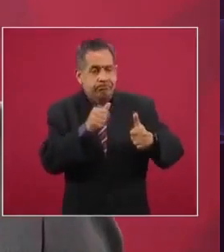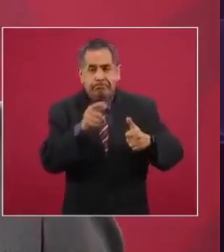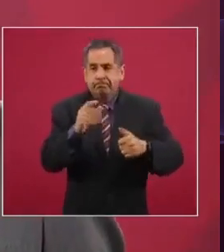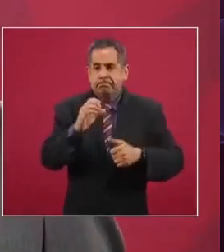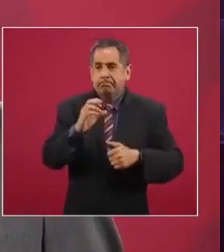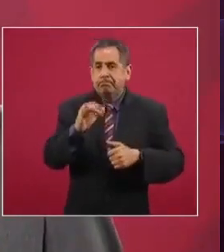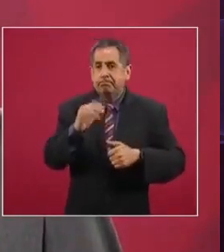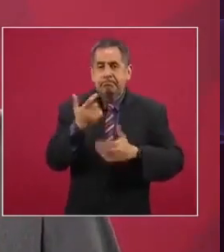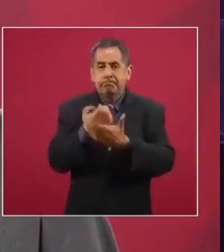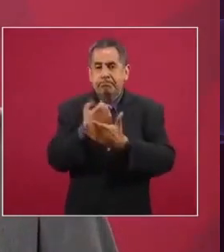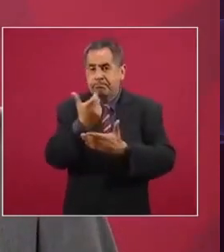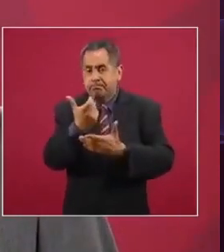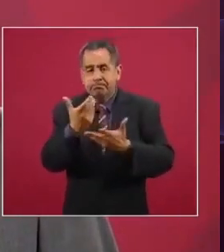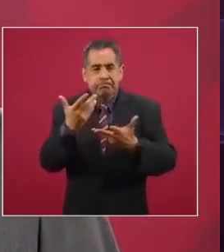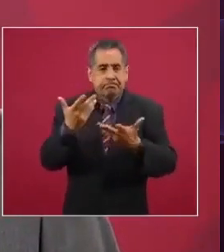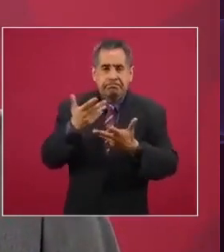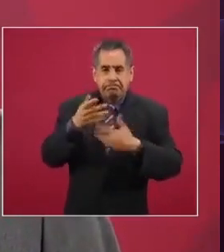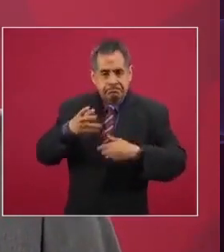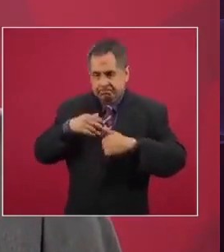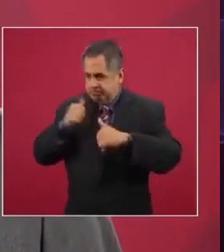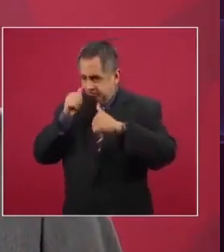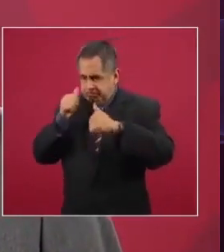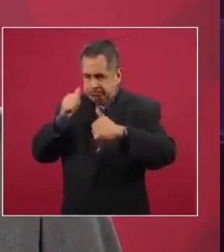crisis económica,